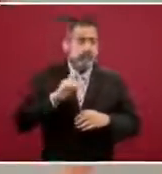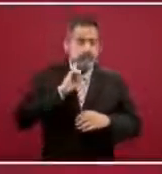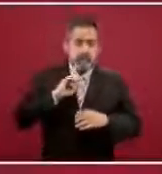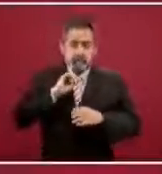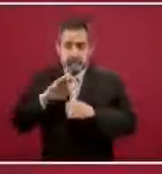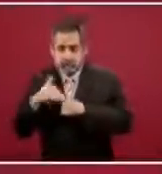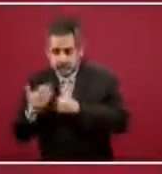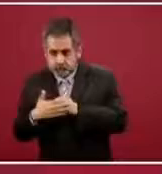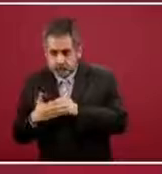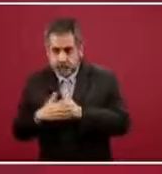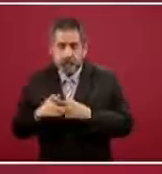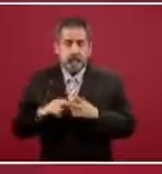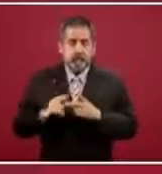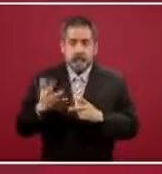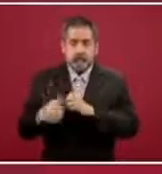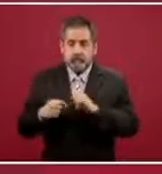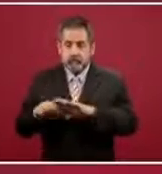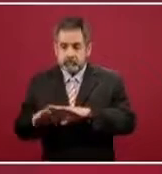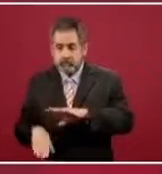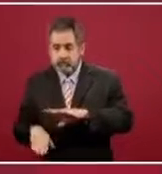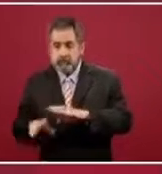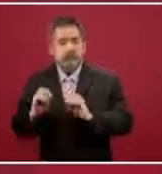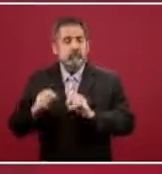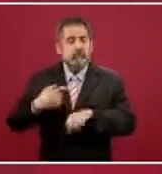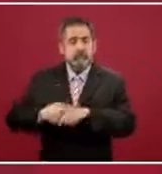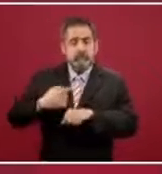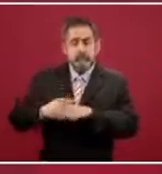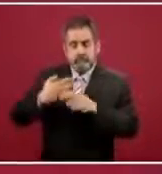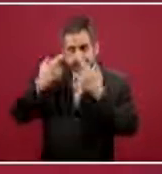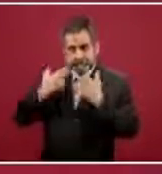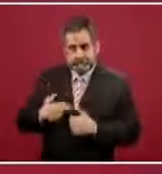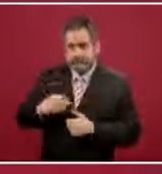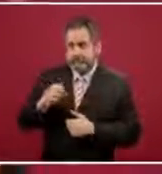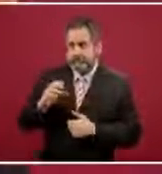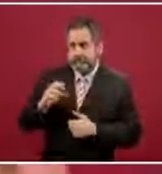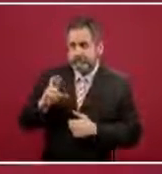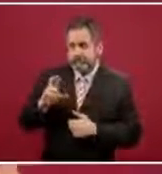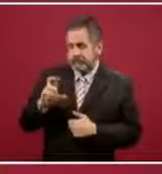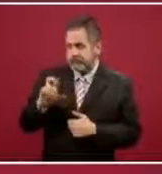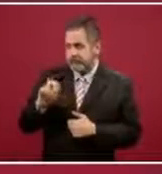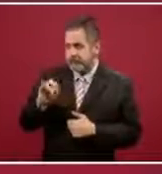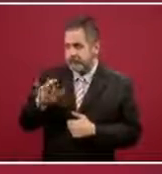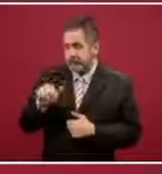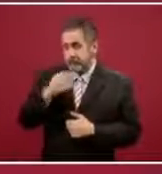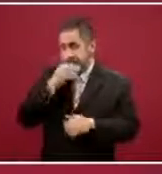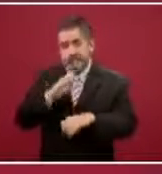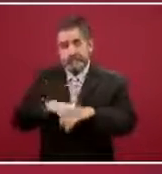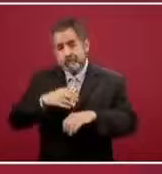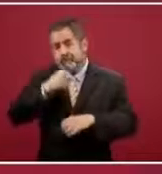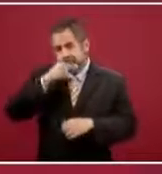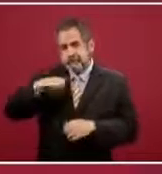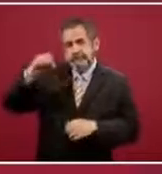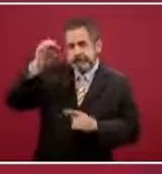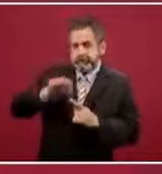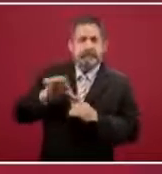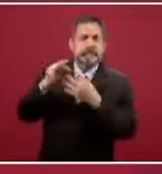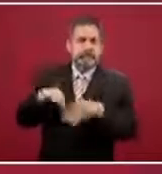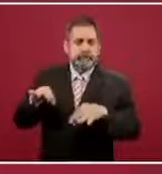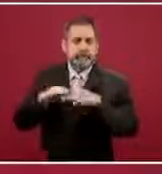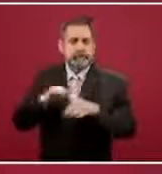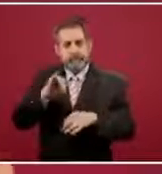o enfermedades crónicas tenga la precaución y destacamos a los adultos mayores